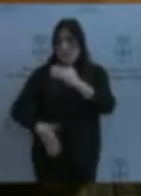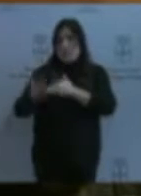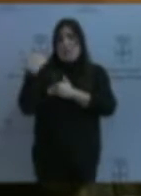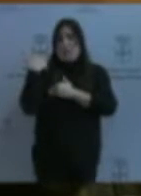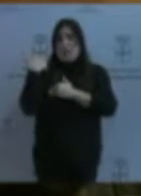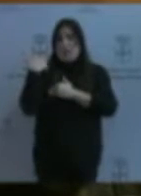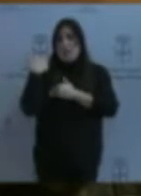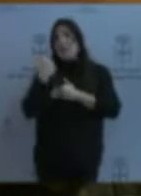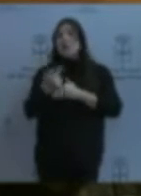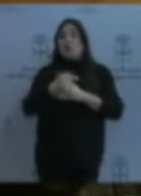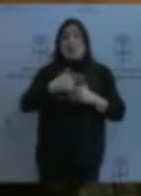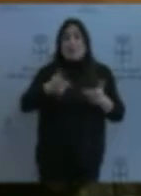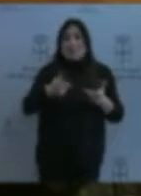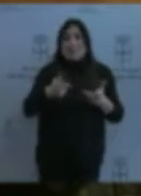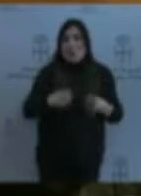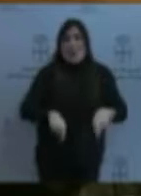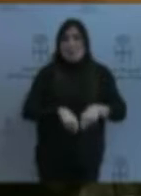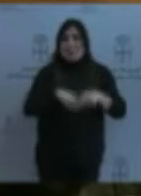derrumba.